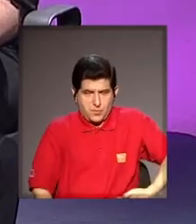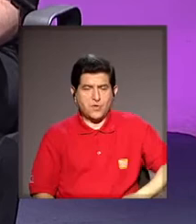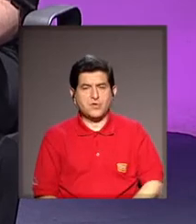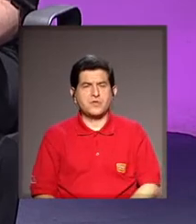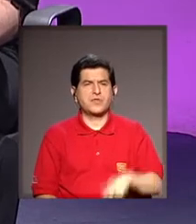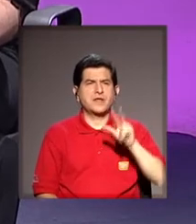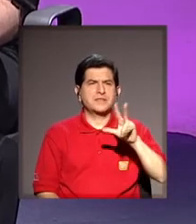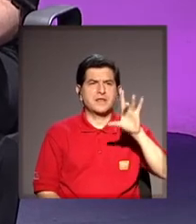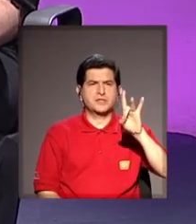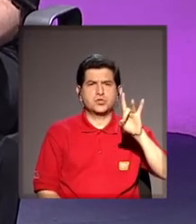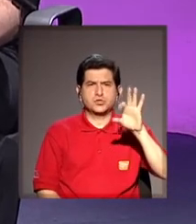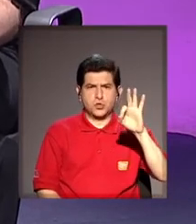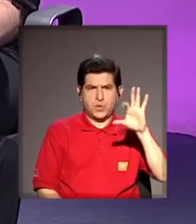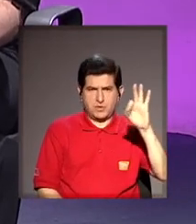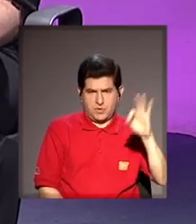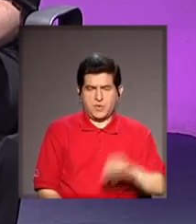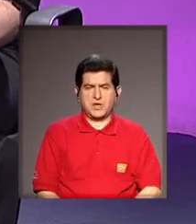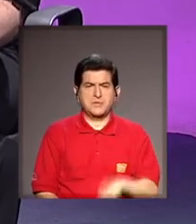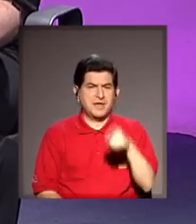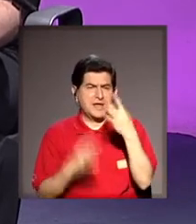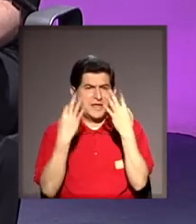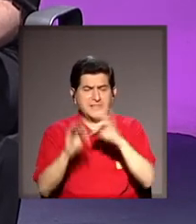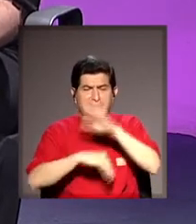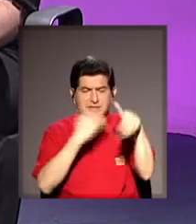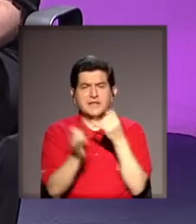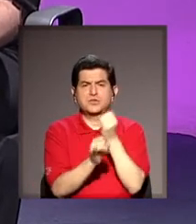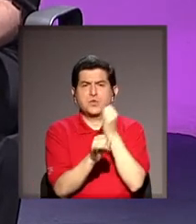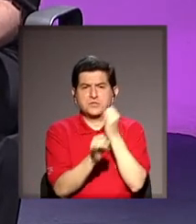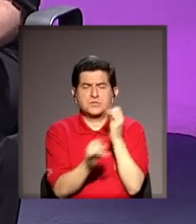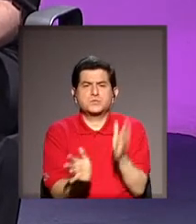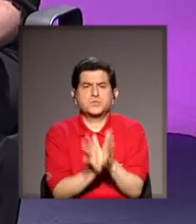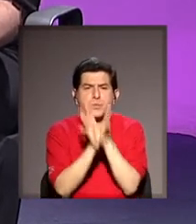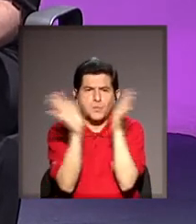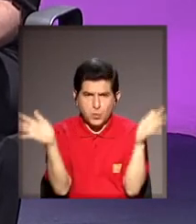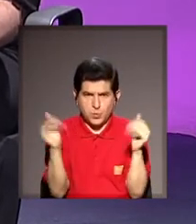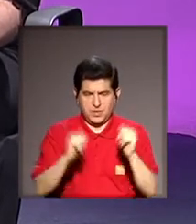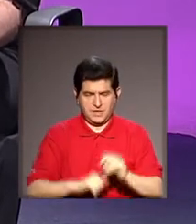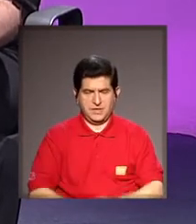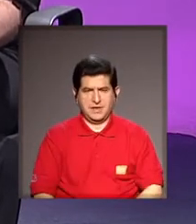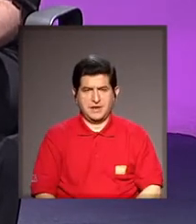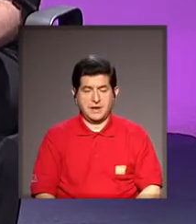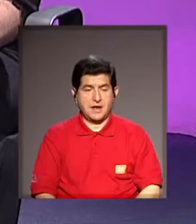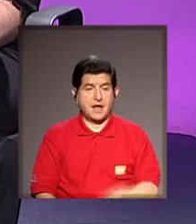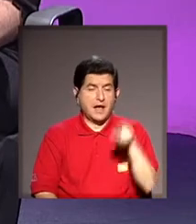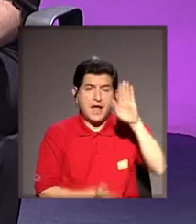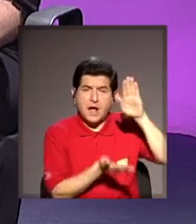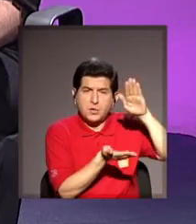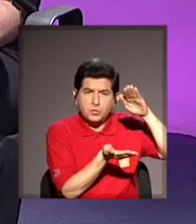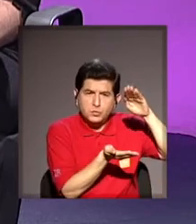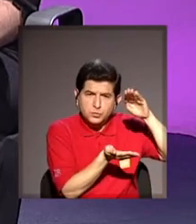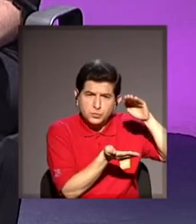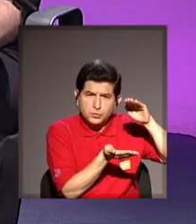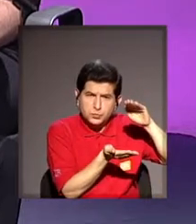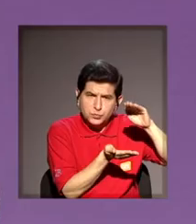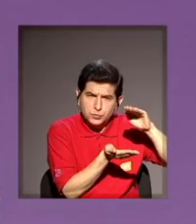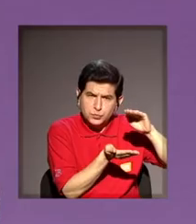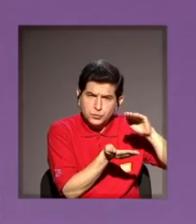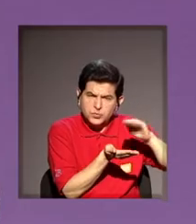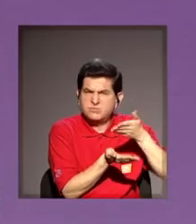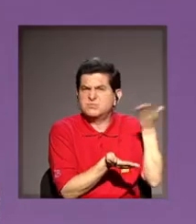decreto 3 899 que lo que busca es que todas las instituciones públicas vayan disminuyendo la